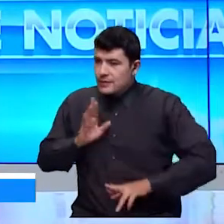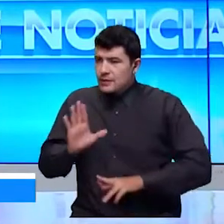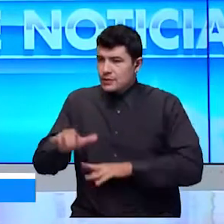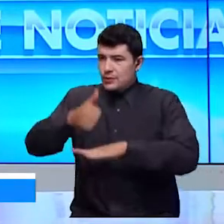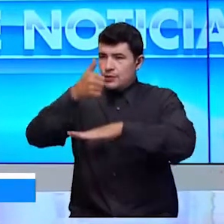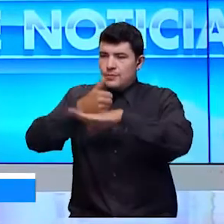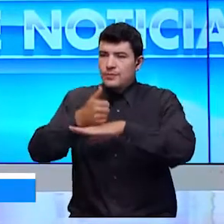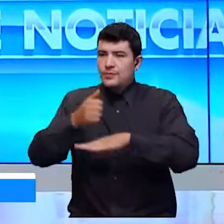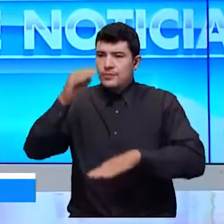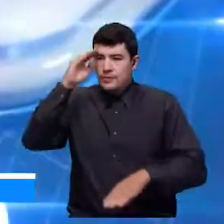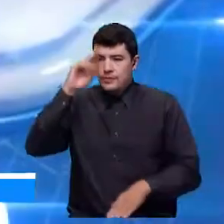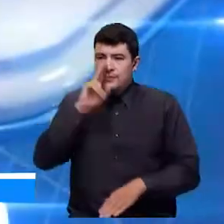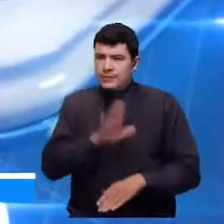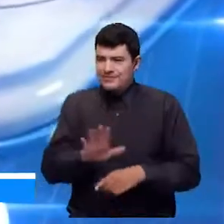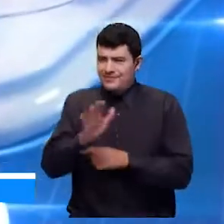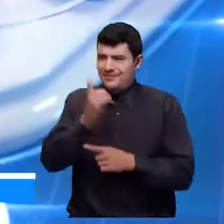autoridades.